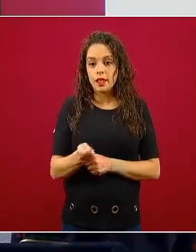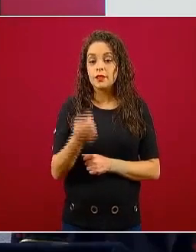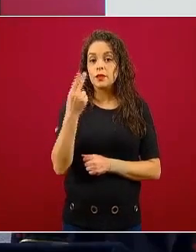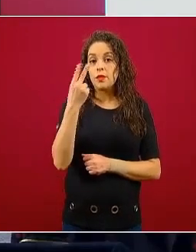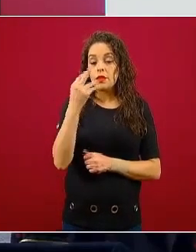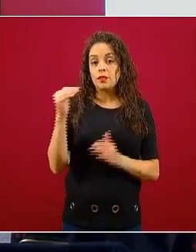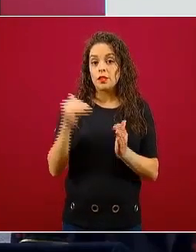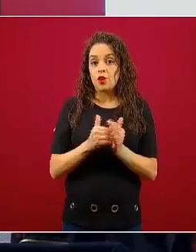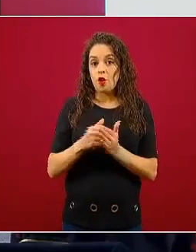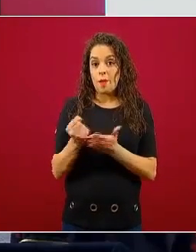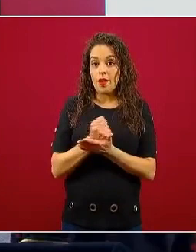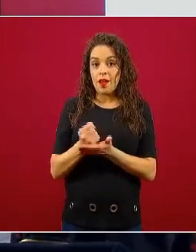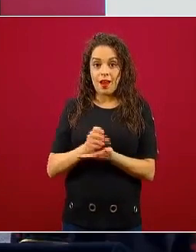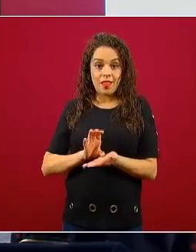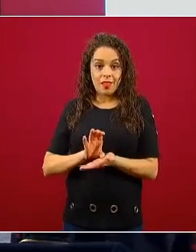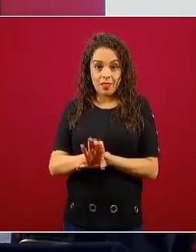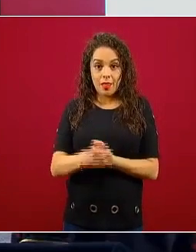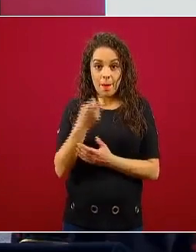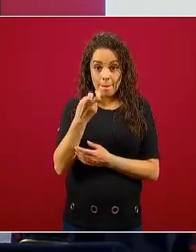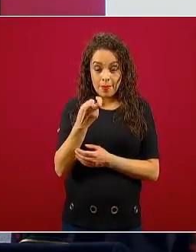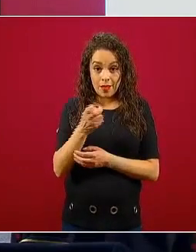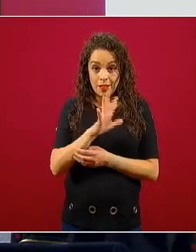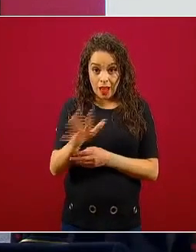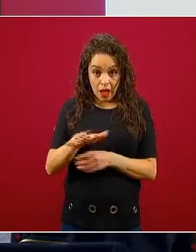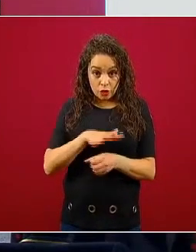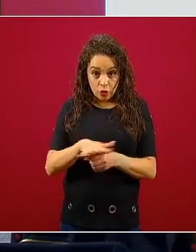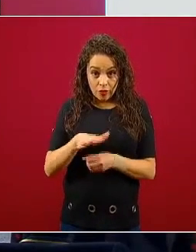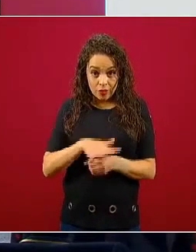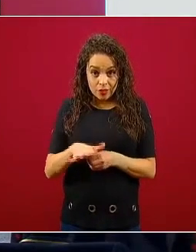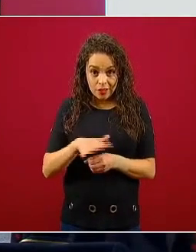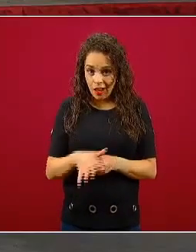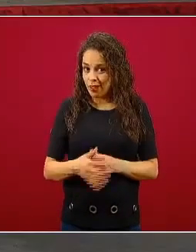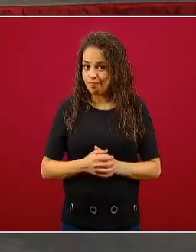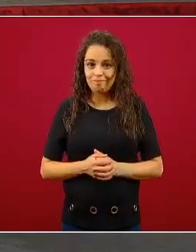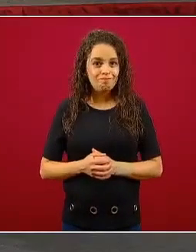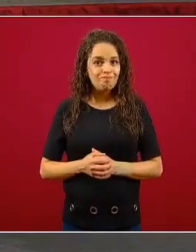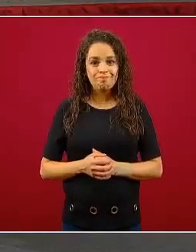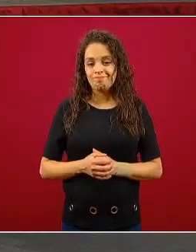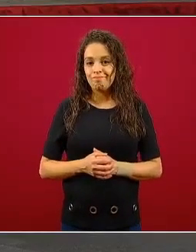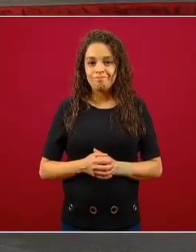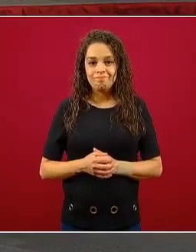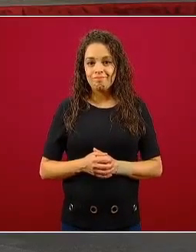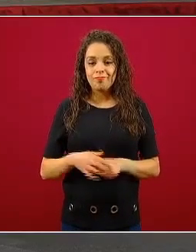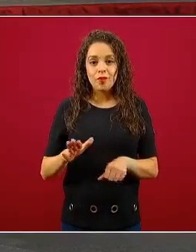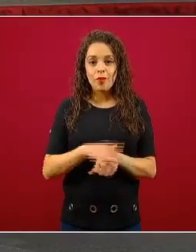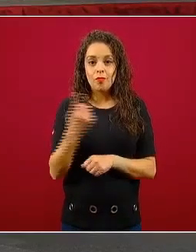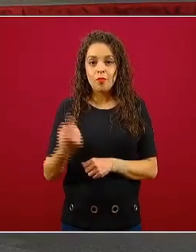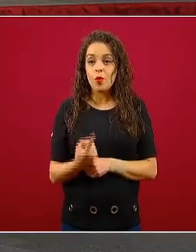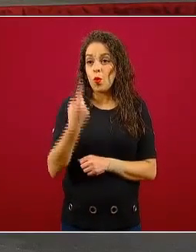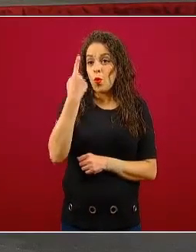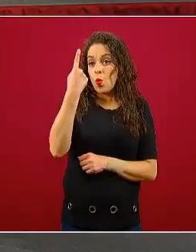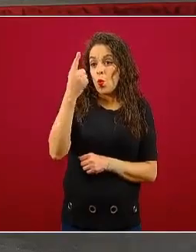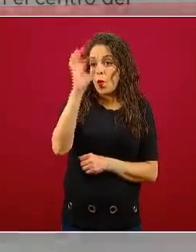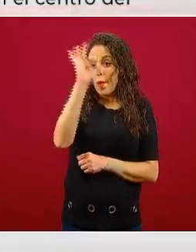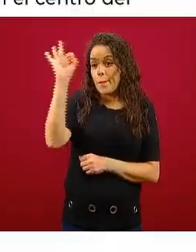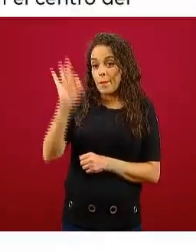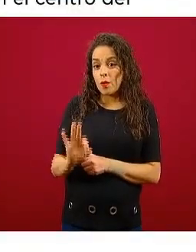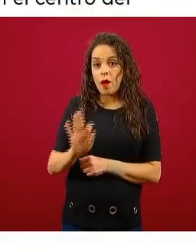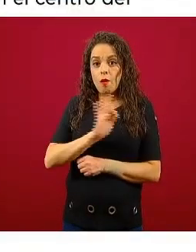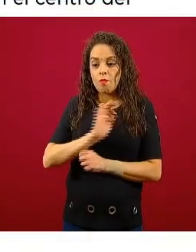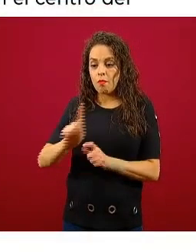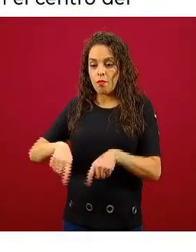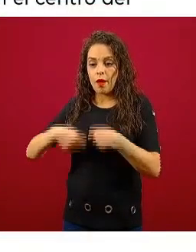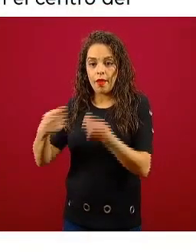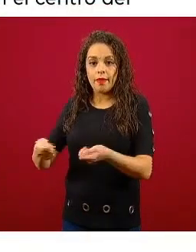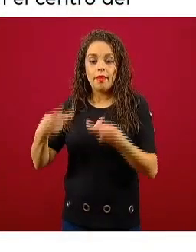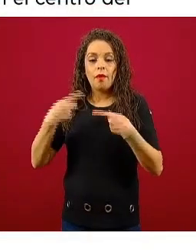25,000 pesos, pero esto no es suficiente, porque puede llegar, en el mejor de los casos, al 1% de las trabajadoras del